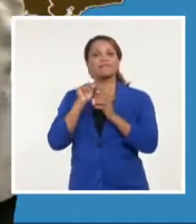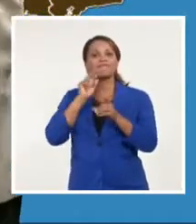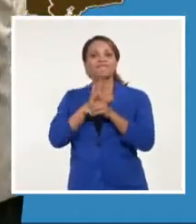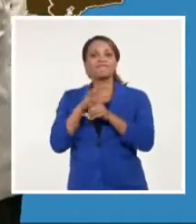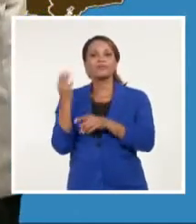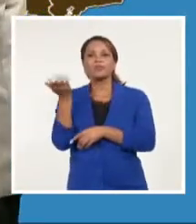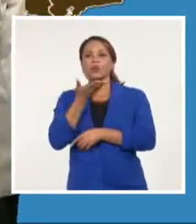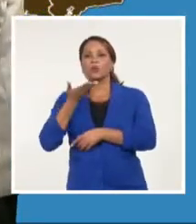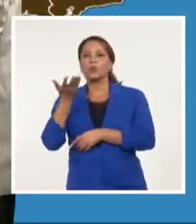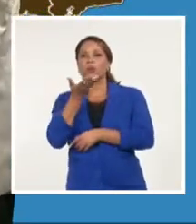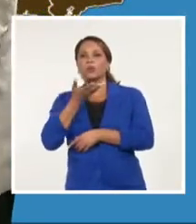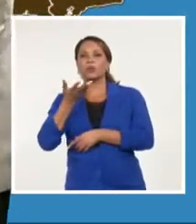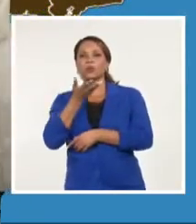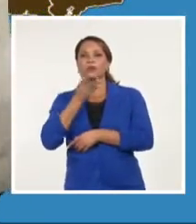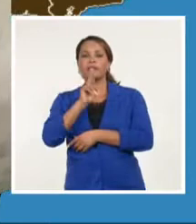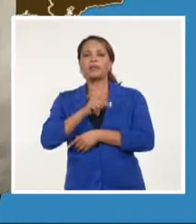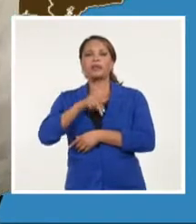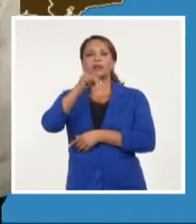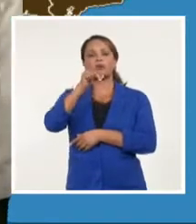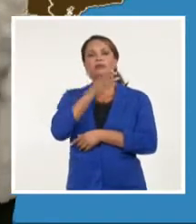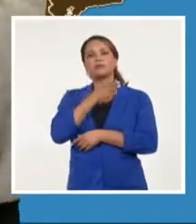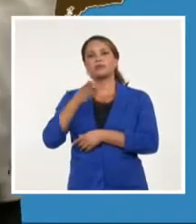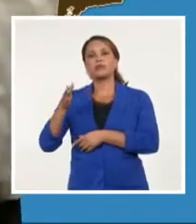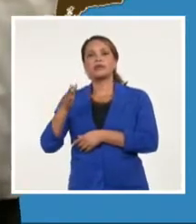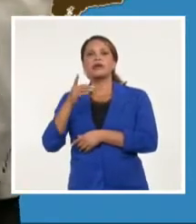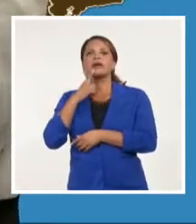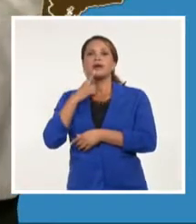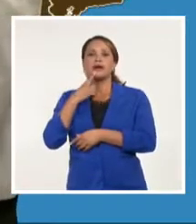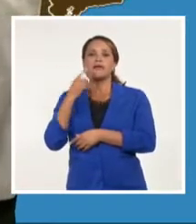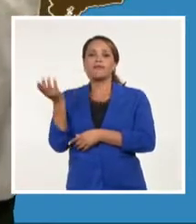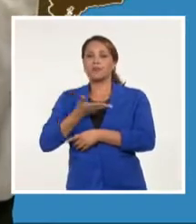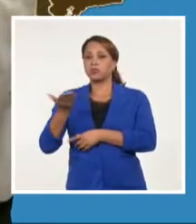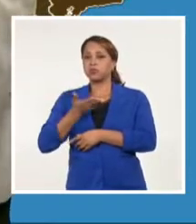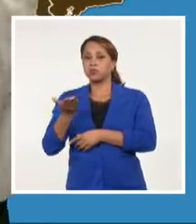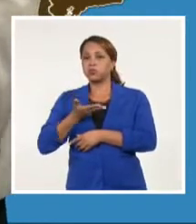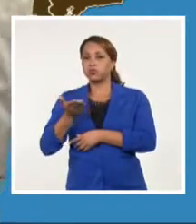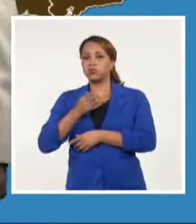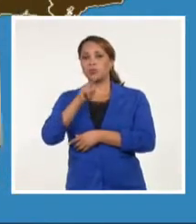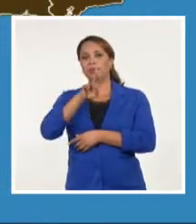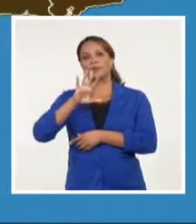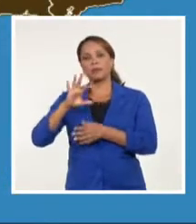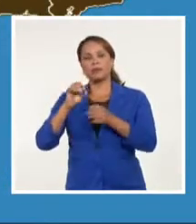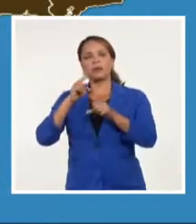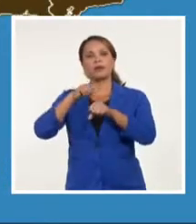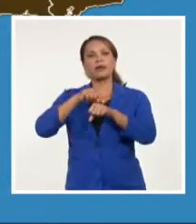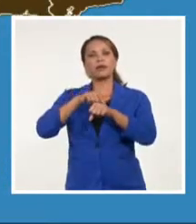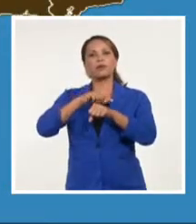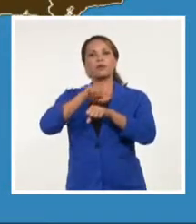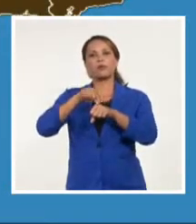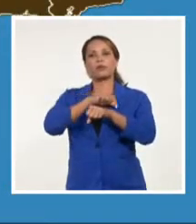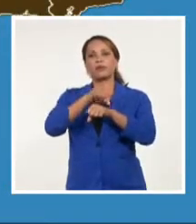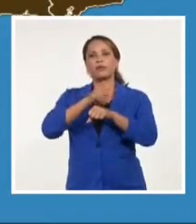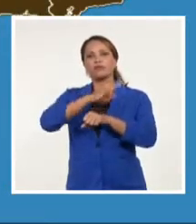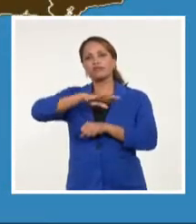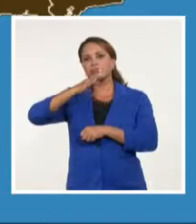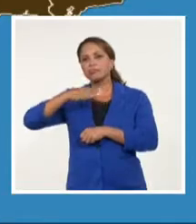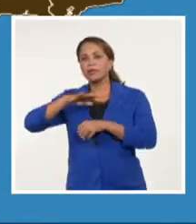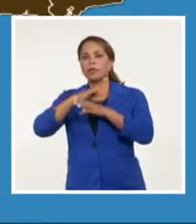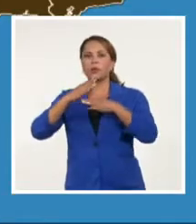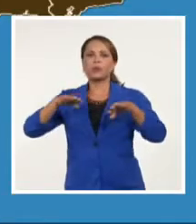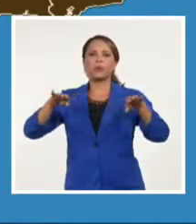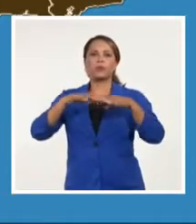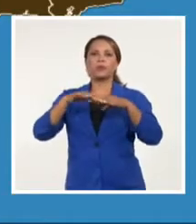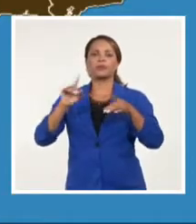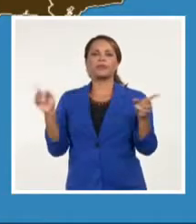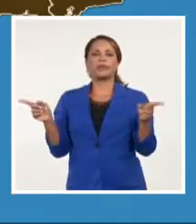débilmente de región norte en zonas de la costa norte con velocidades de hasta 25 kilómetros por hora. La mar tranquila en todos los litorales.